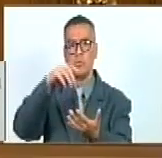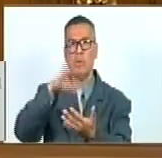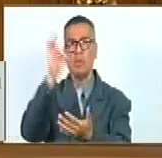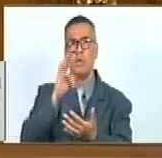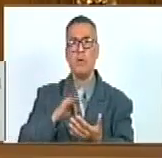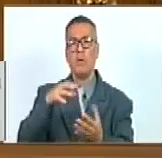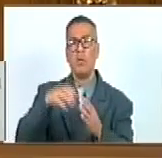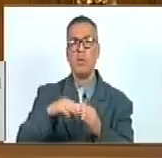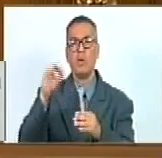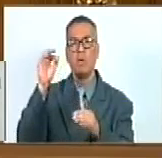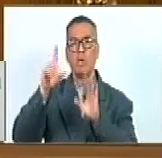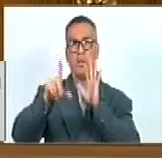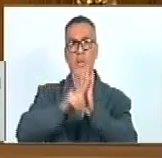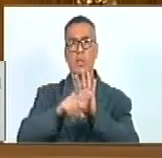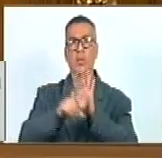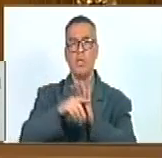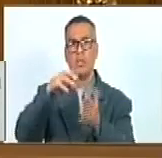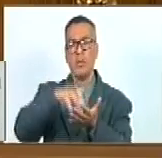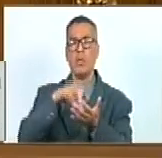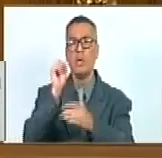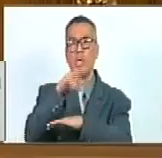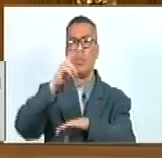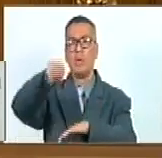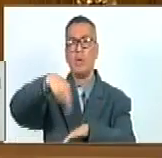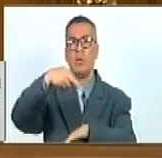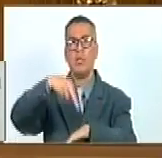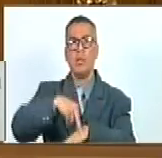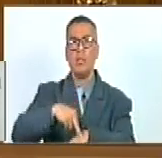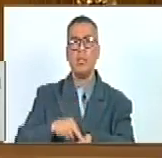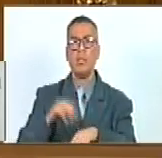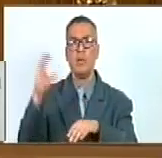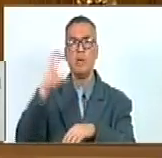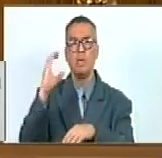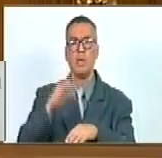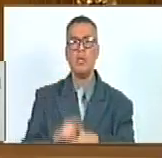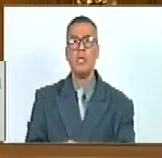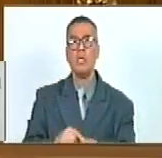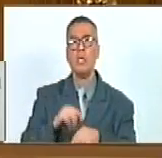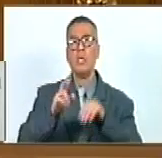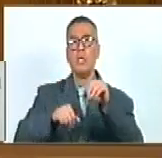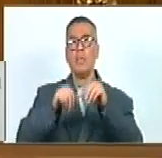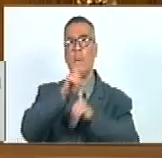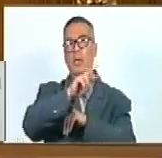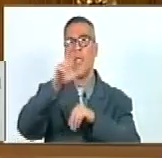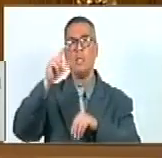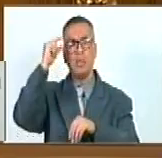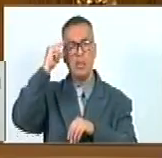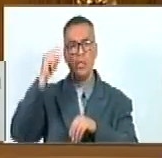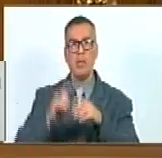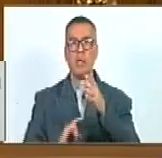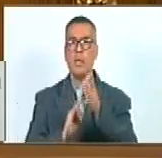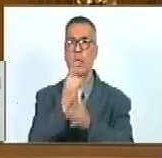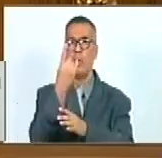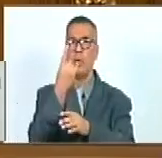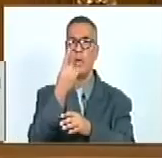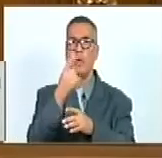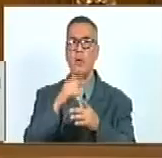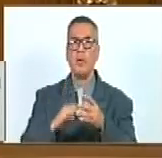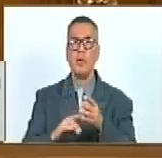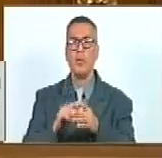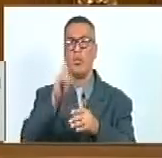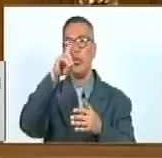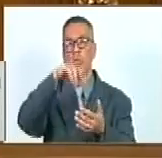Federal Legislativo Sede De La Asamblea Nacional En Caracas A Los 23 Días Del Mes De Mayo De